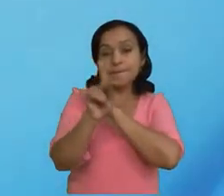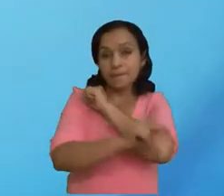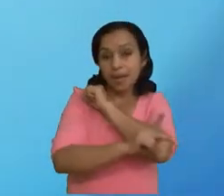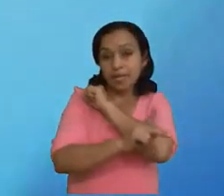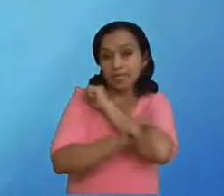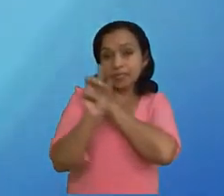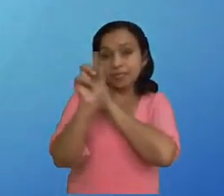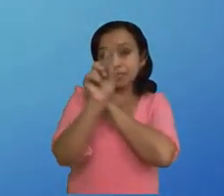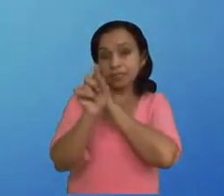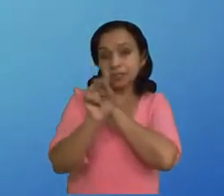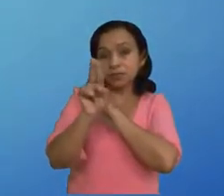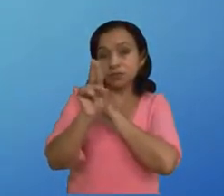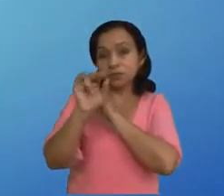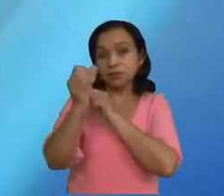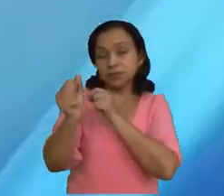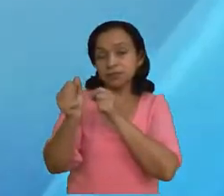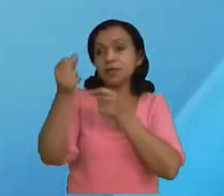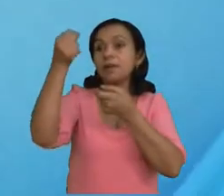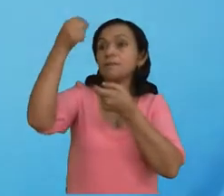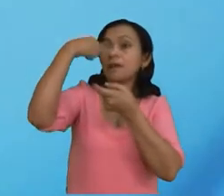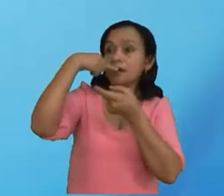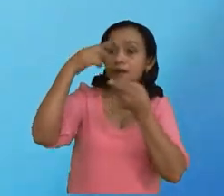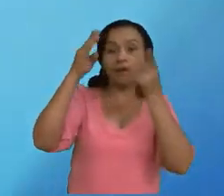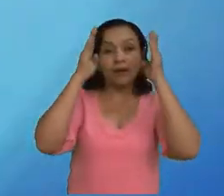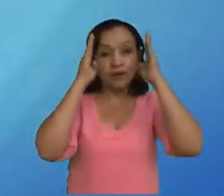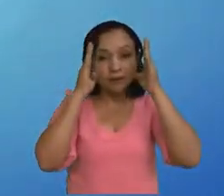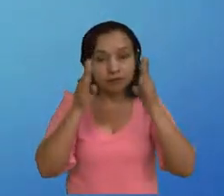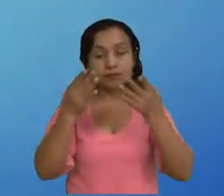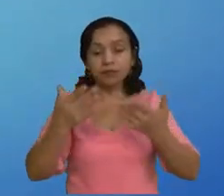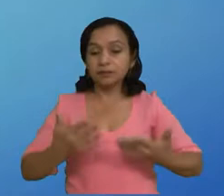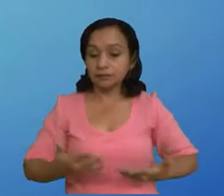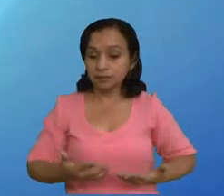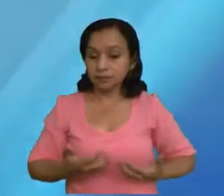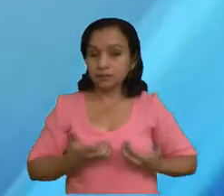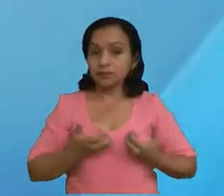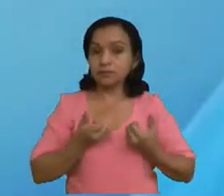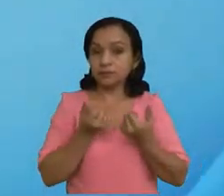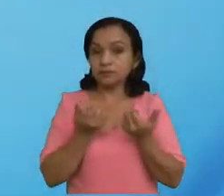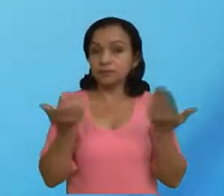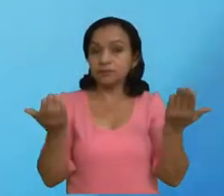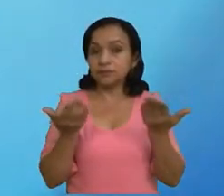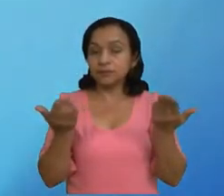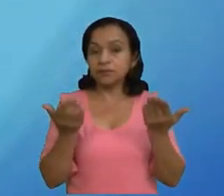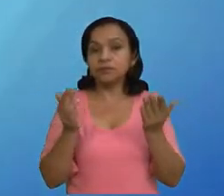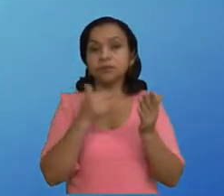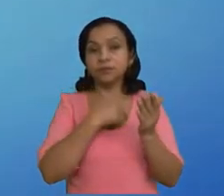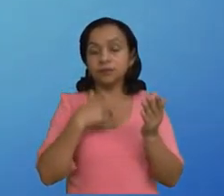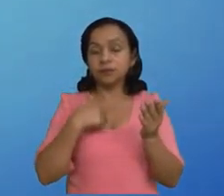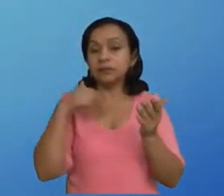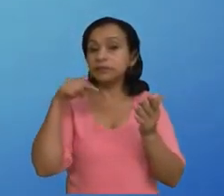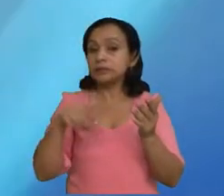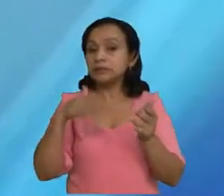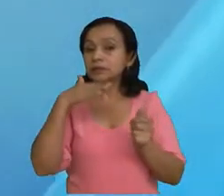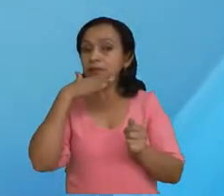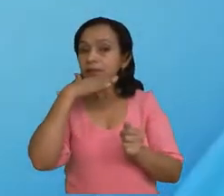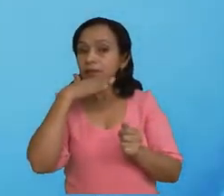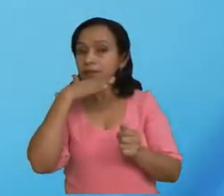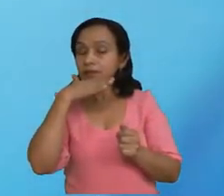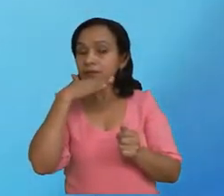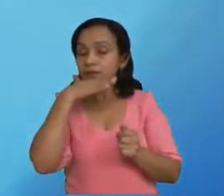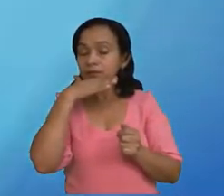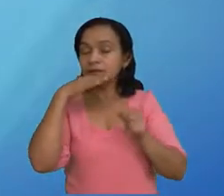en temas de vacunas, atención primaria, cáncer y además sobre la situación de